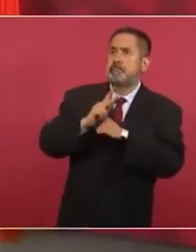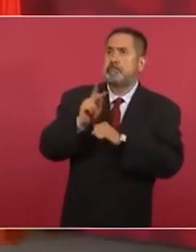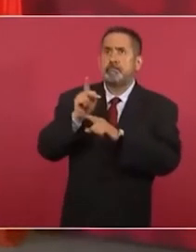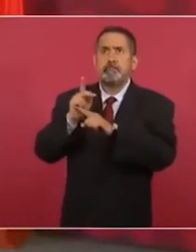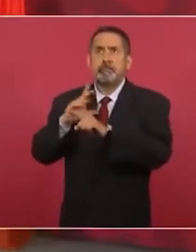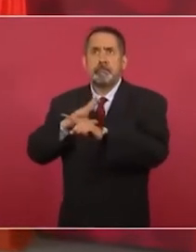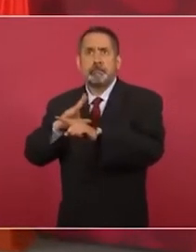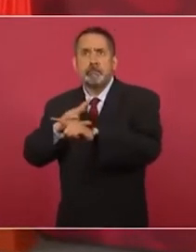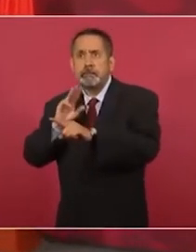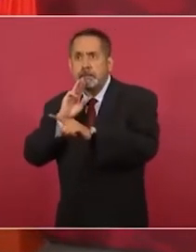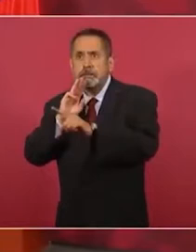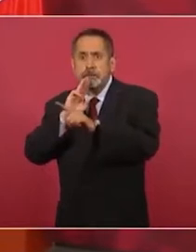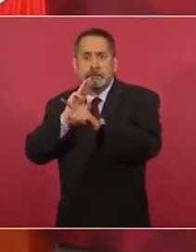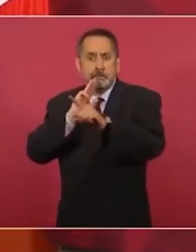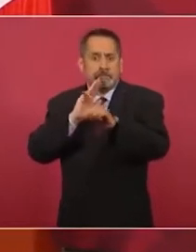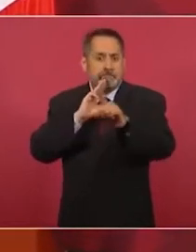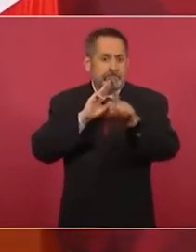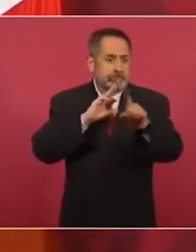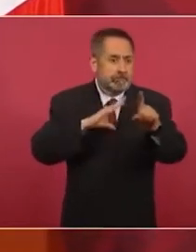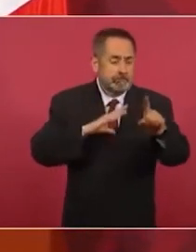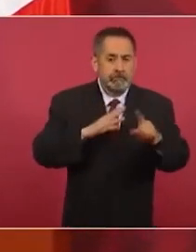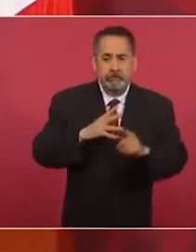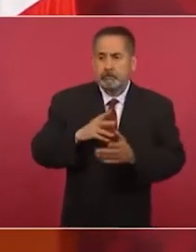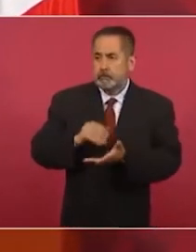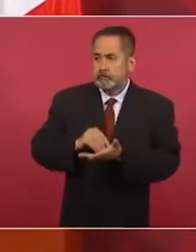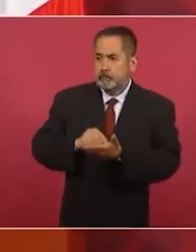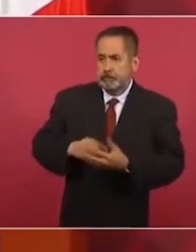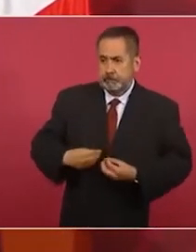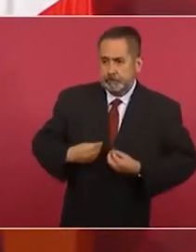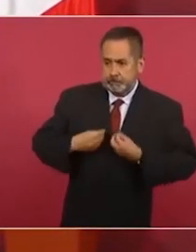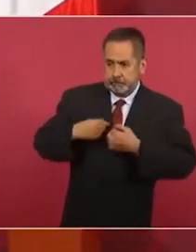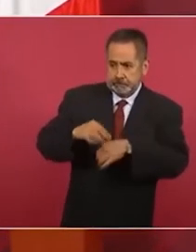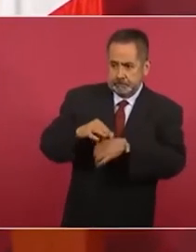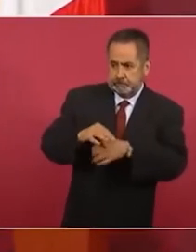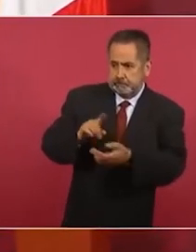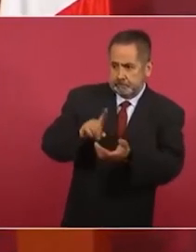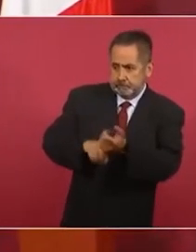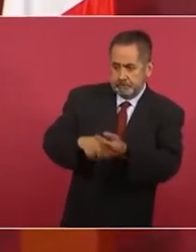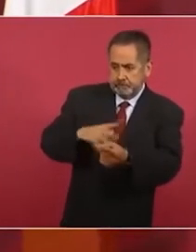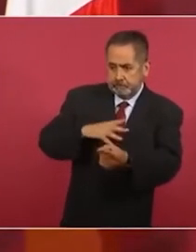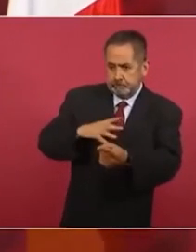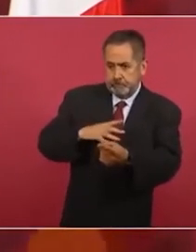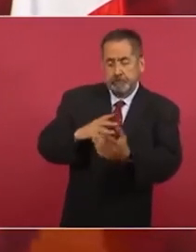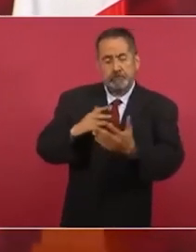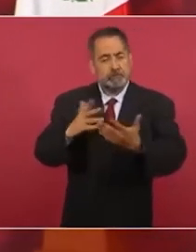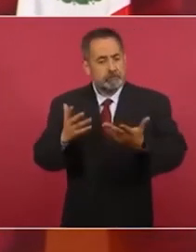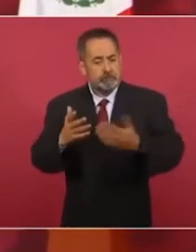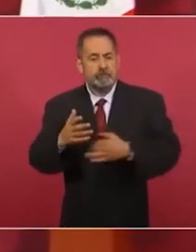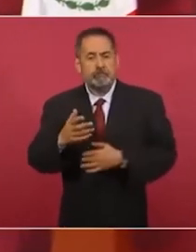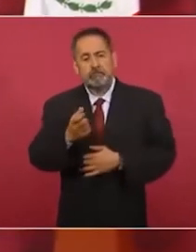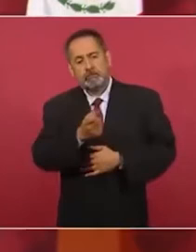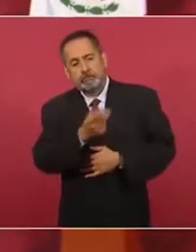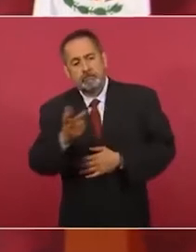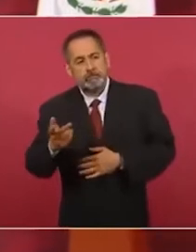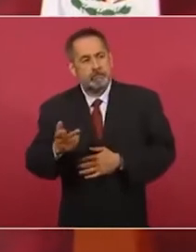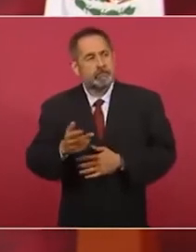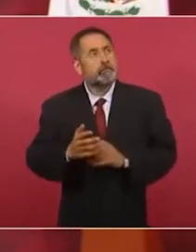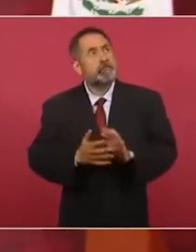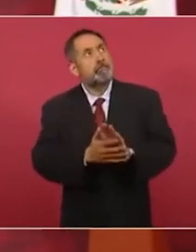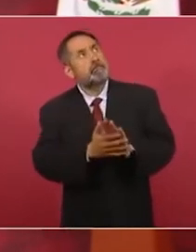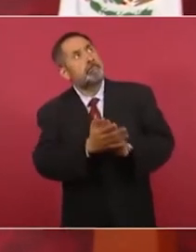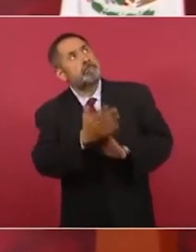a las que todavía nos acompañan, a las que ya se fueron, se nos adelantaron,